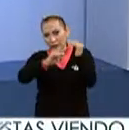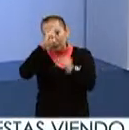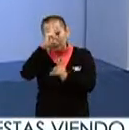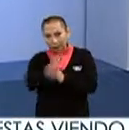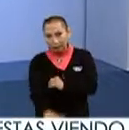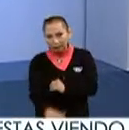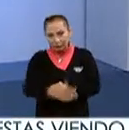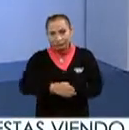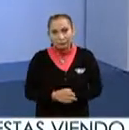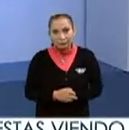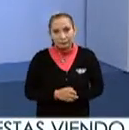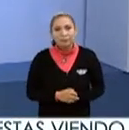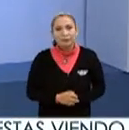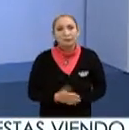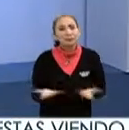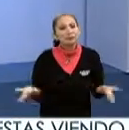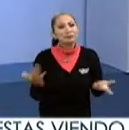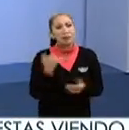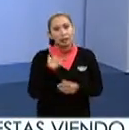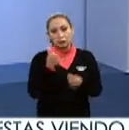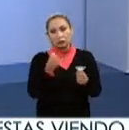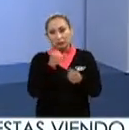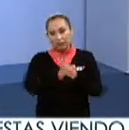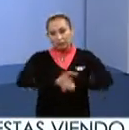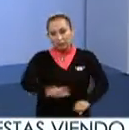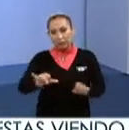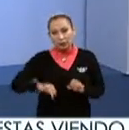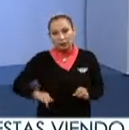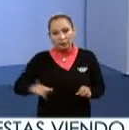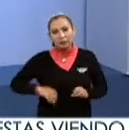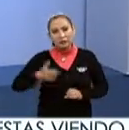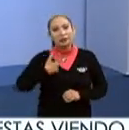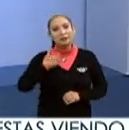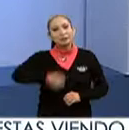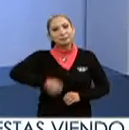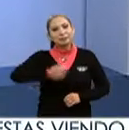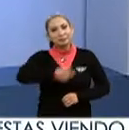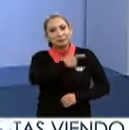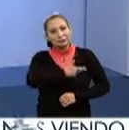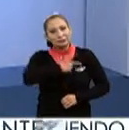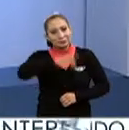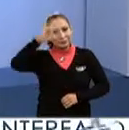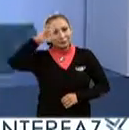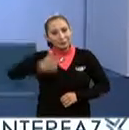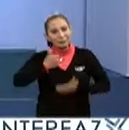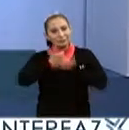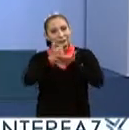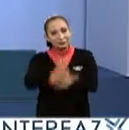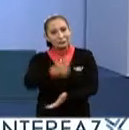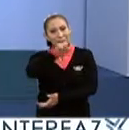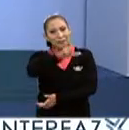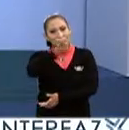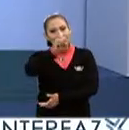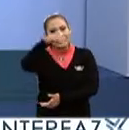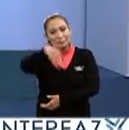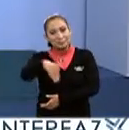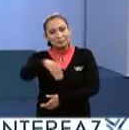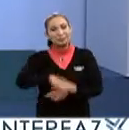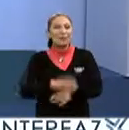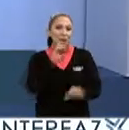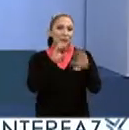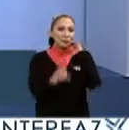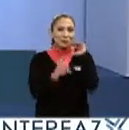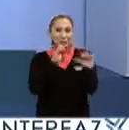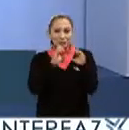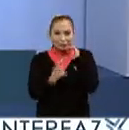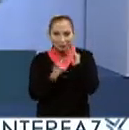nuestro continente. Así que mucha información interesante. Saludo con mucho gusto a Griselda Ayala, quien se encuentra en la lengua de señas mexicana. Nos